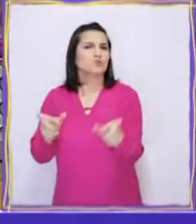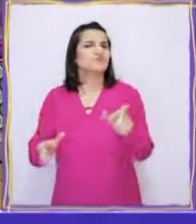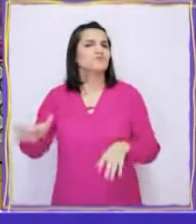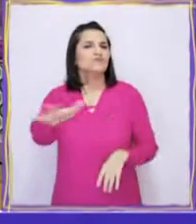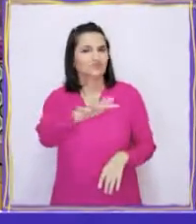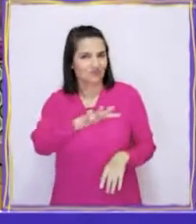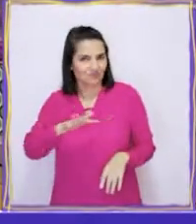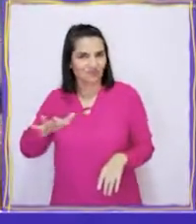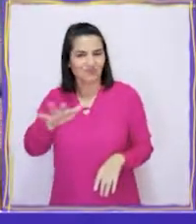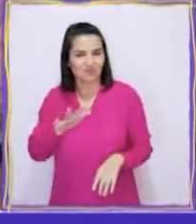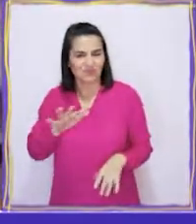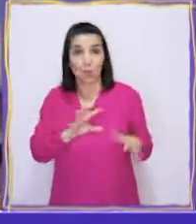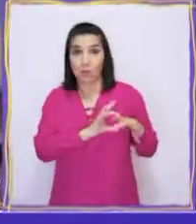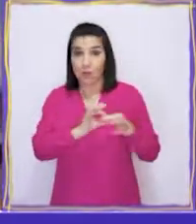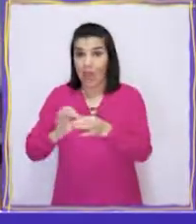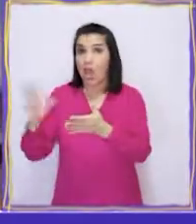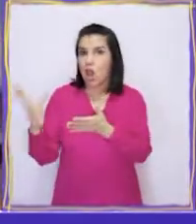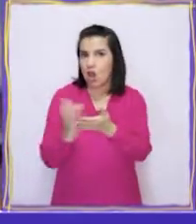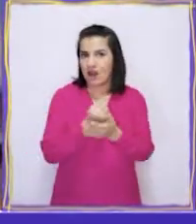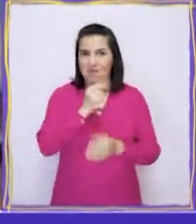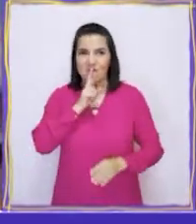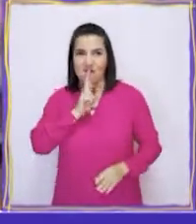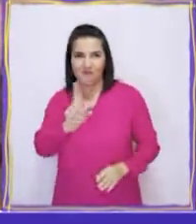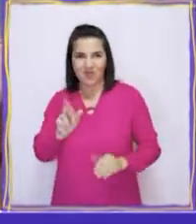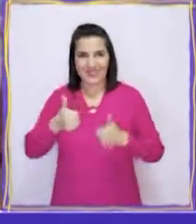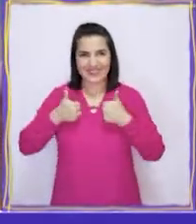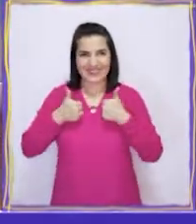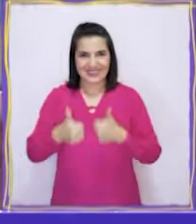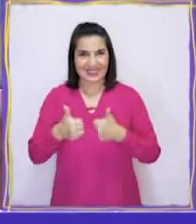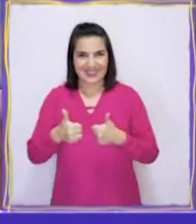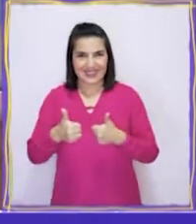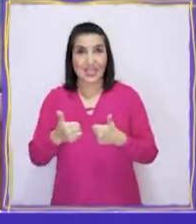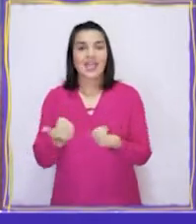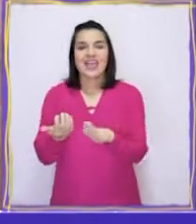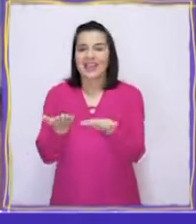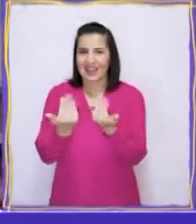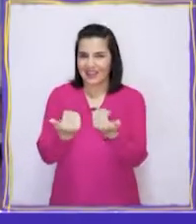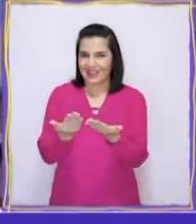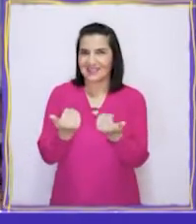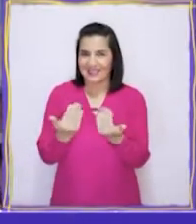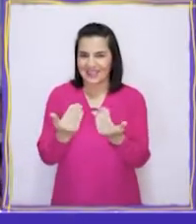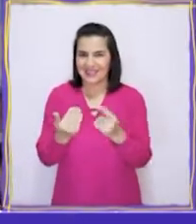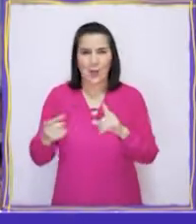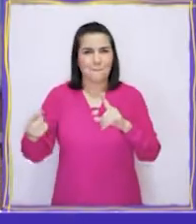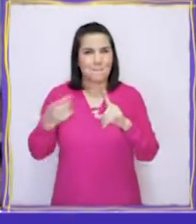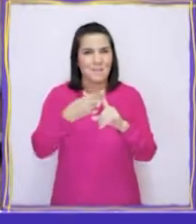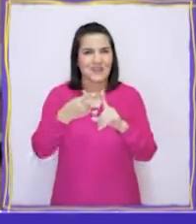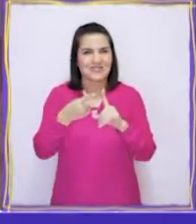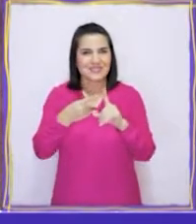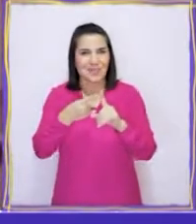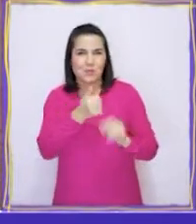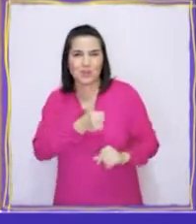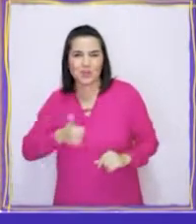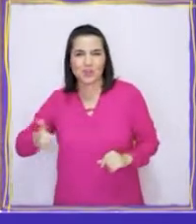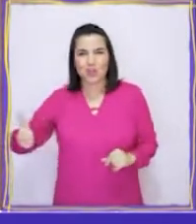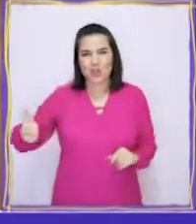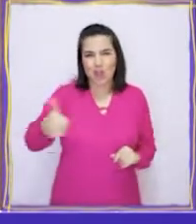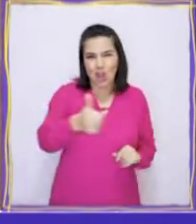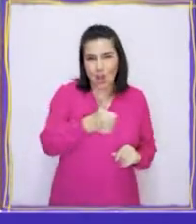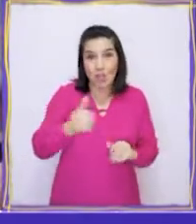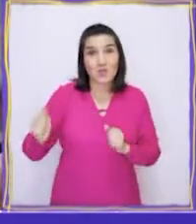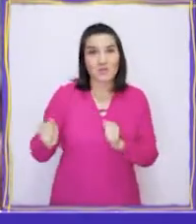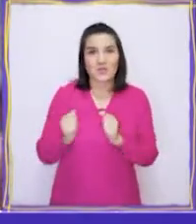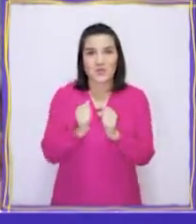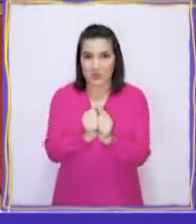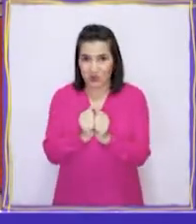en nuestra sociedad. Para que logremos llegar a las respuestas correctas, necesito que participemos